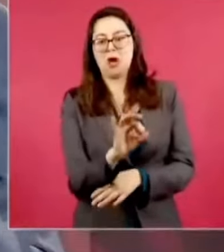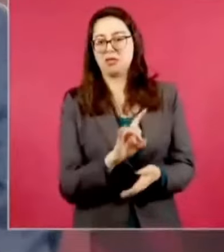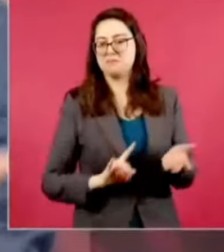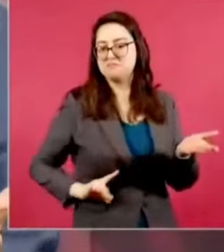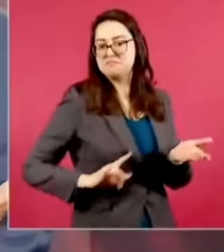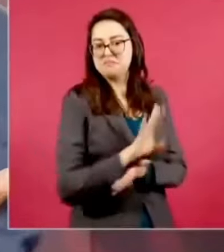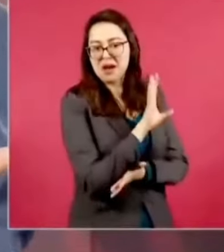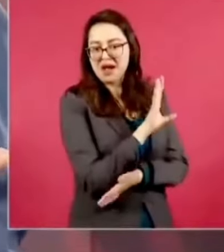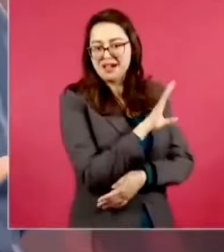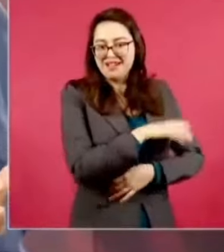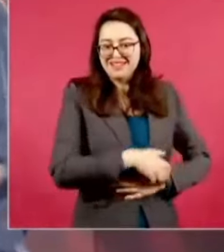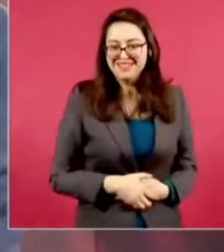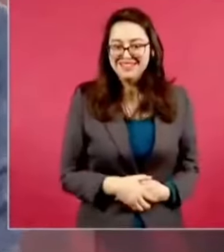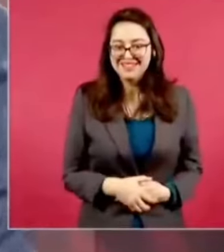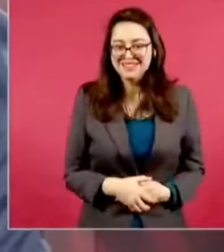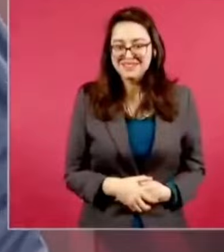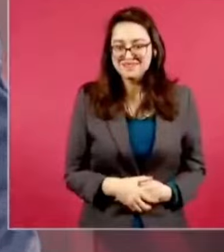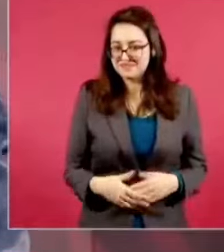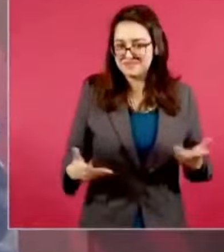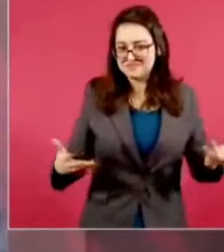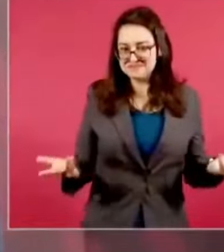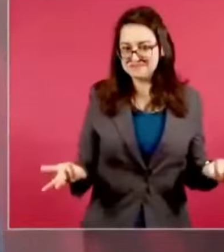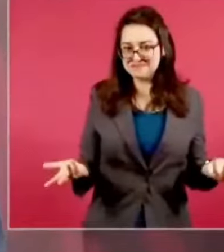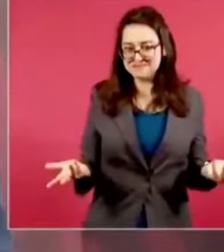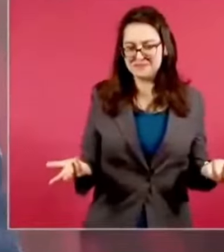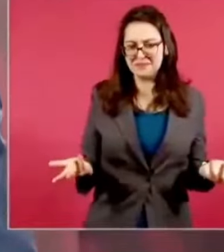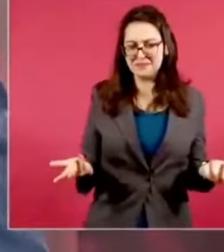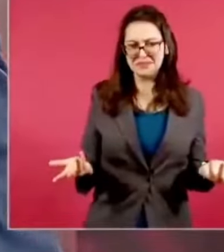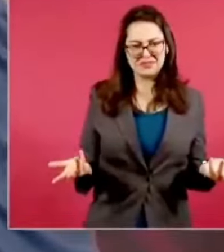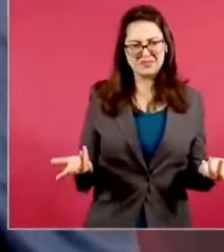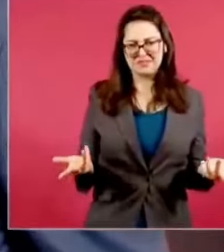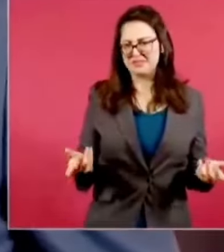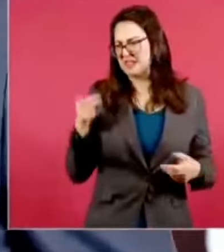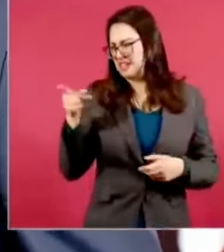Pero, ¿para qué tener 3, 4